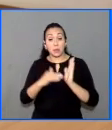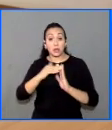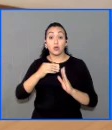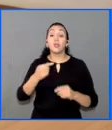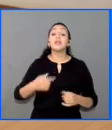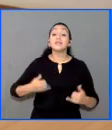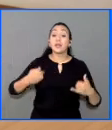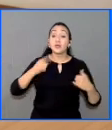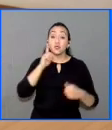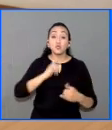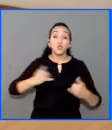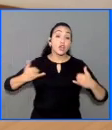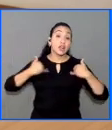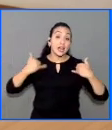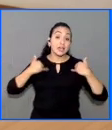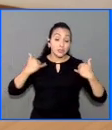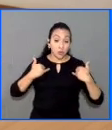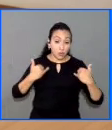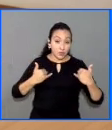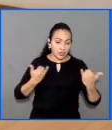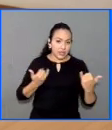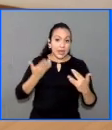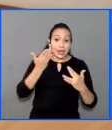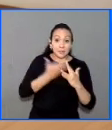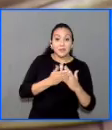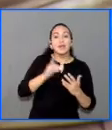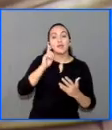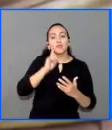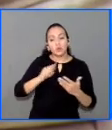cuales la mitad fueron embarazos no planeados.